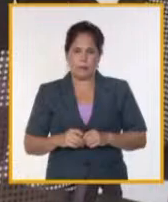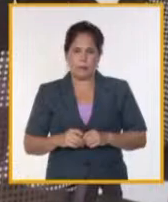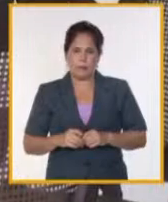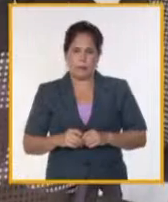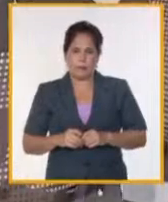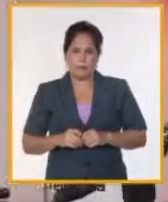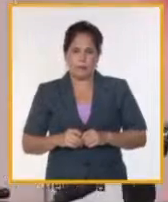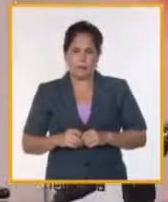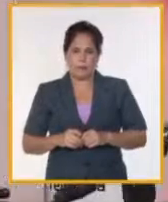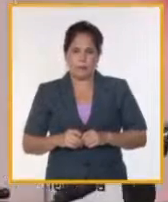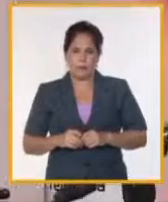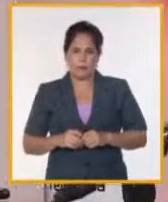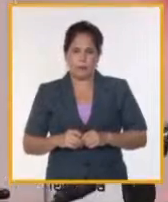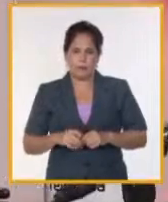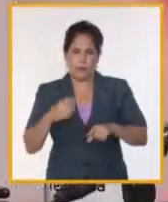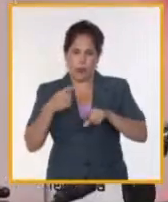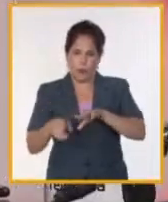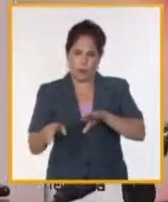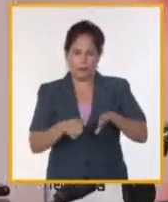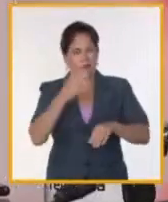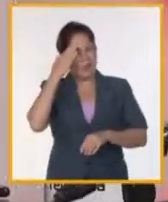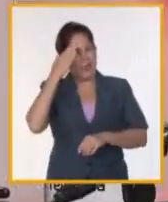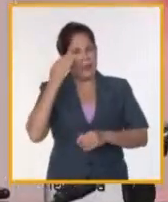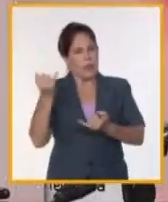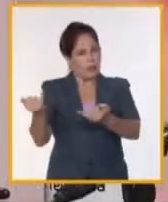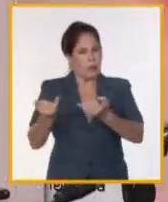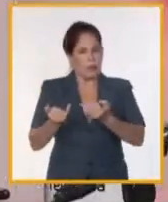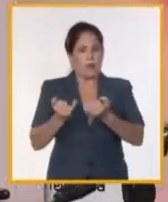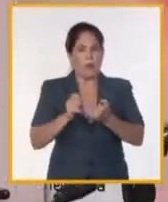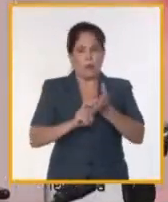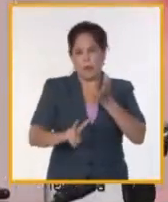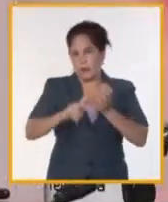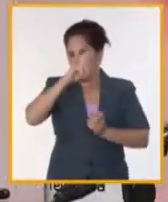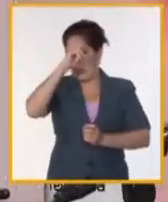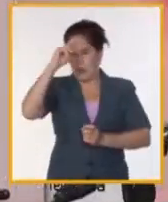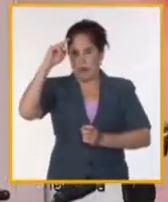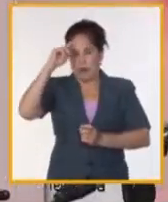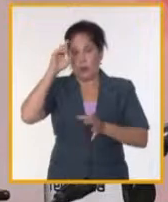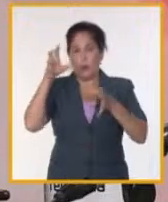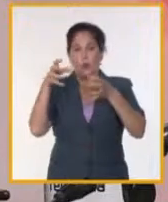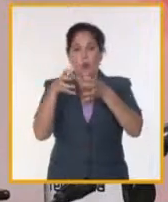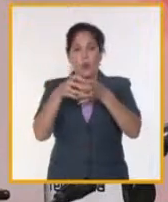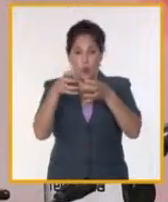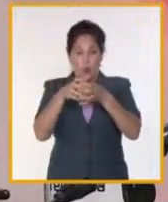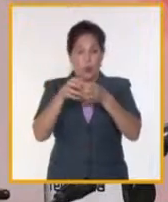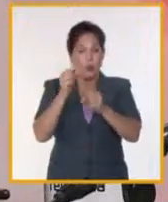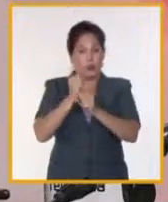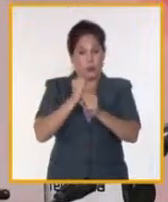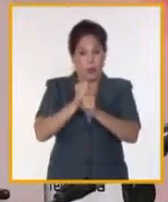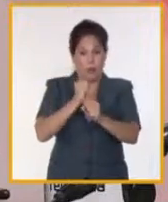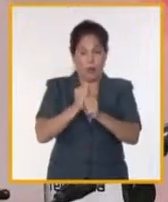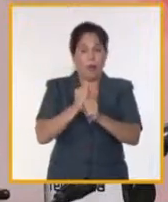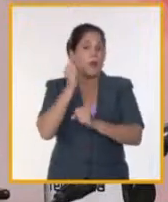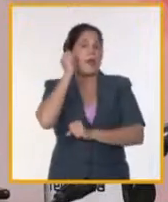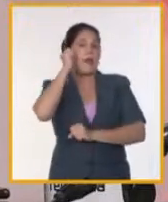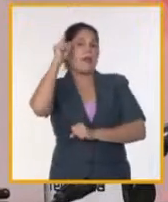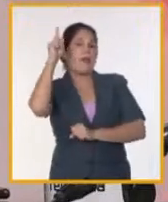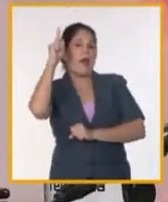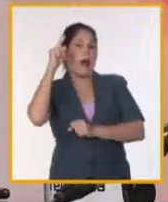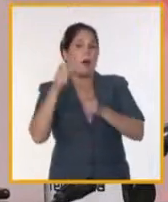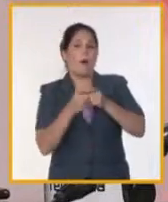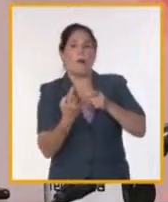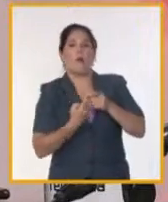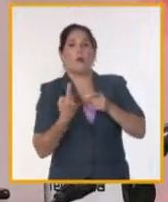Noticias. Bueno, gracias a Inés por este reporte, parte de nuestro equipo también de Ideas Multimedia y, por supuesto, con